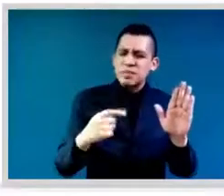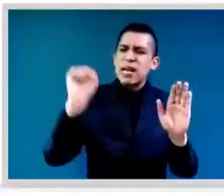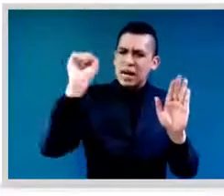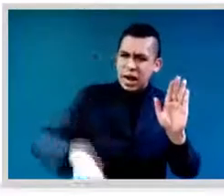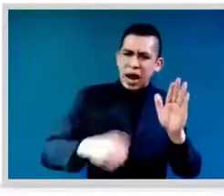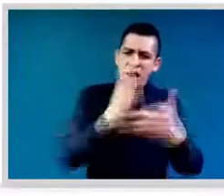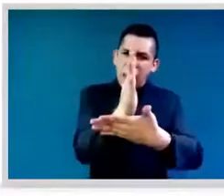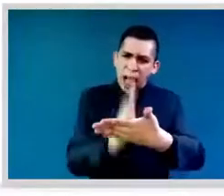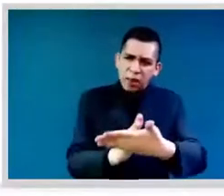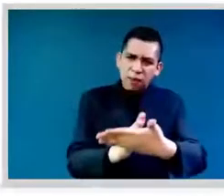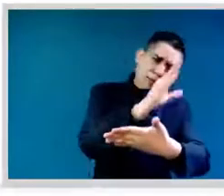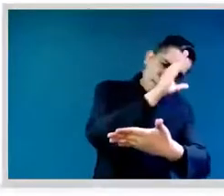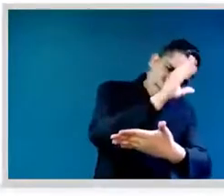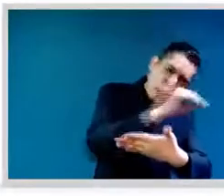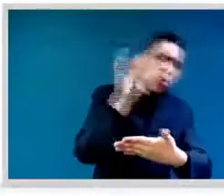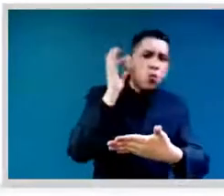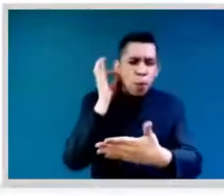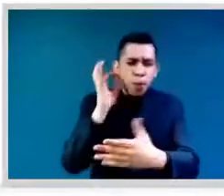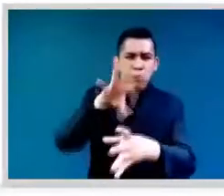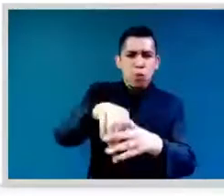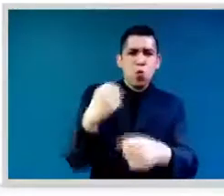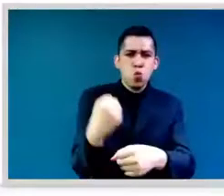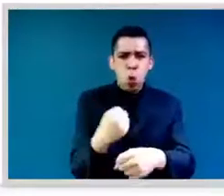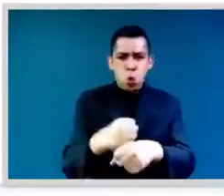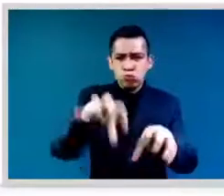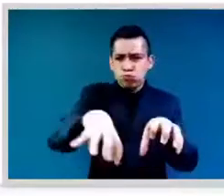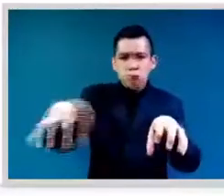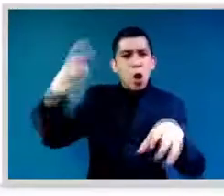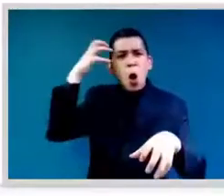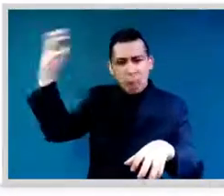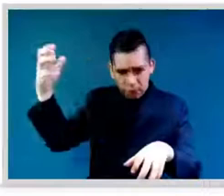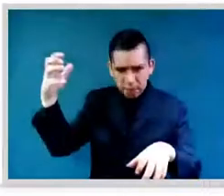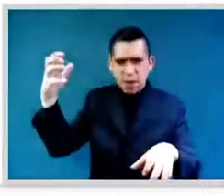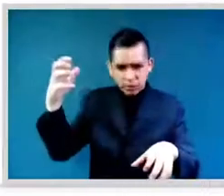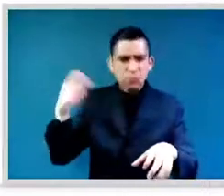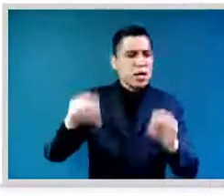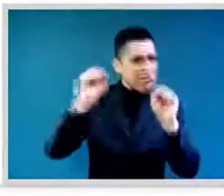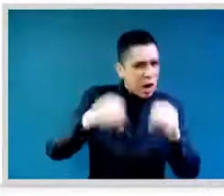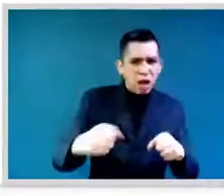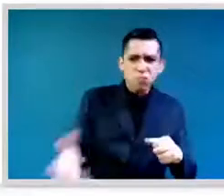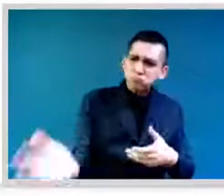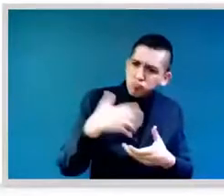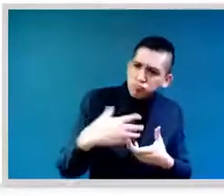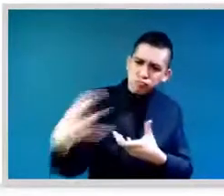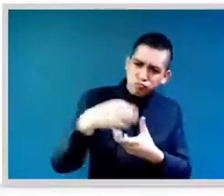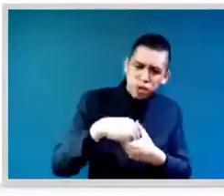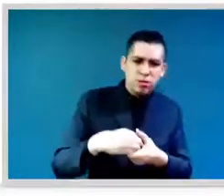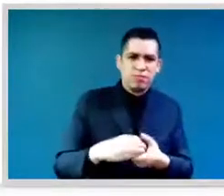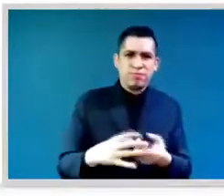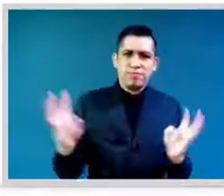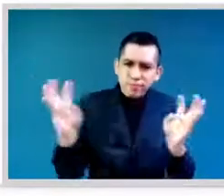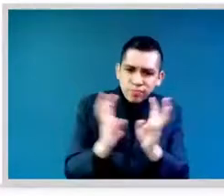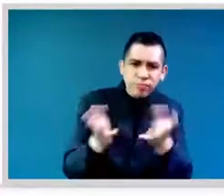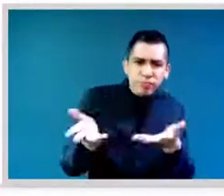for us to nothing without us, without without us, point of view. And alcanzado ese primer nivel de